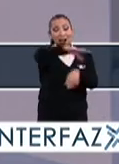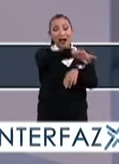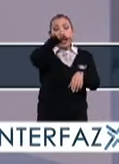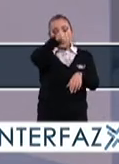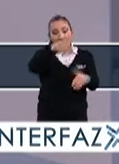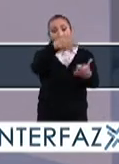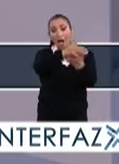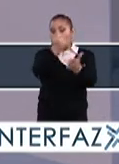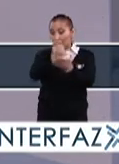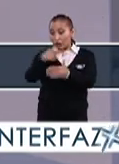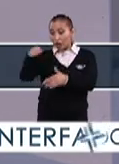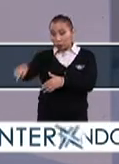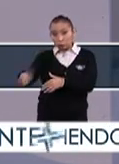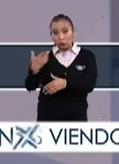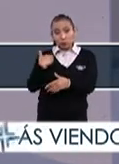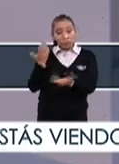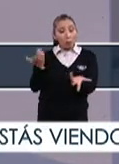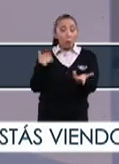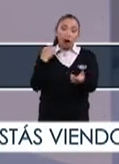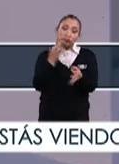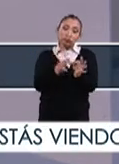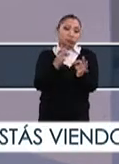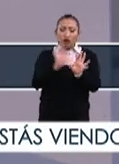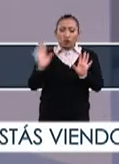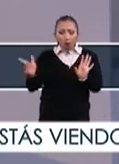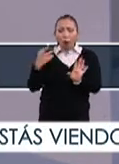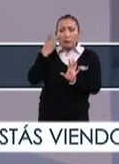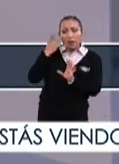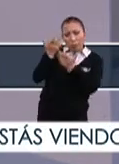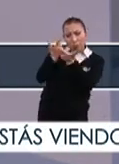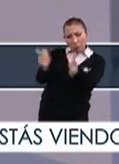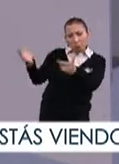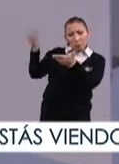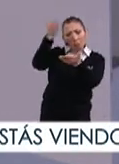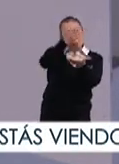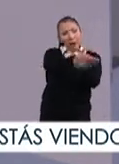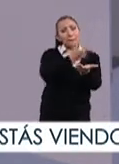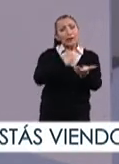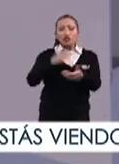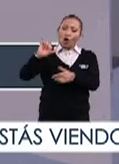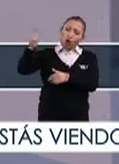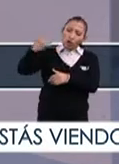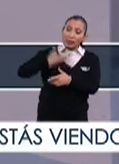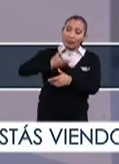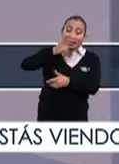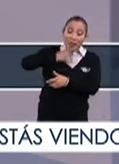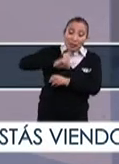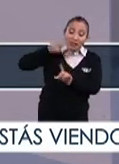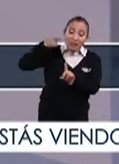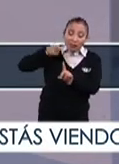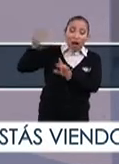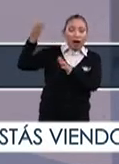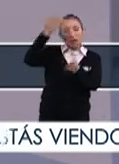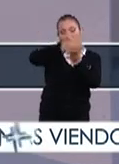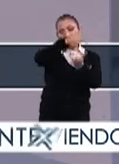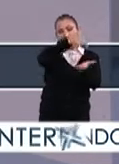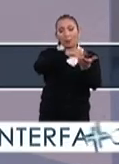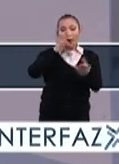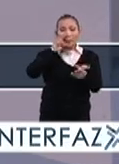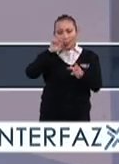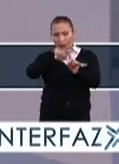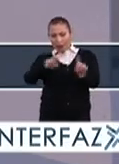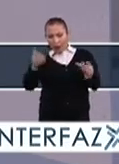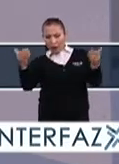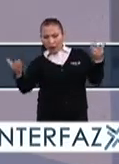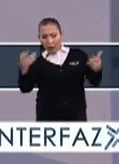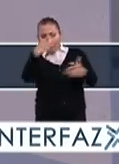fuerza tienen que ser pacientes del hospital, sino justo estamos viendo a pacientes externos para ver la diferencia